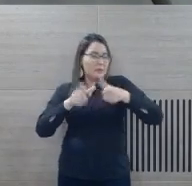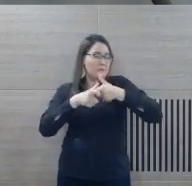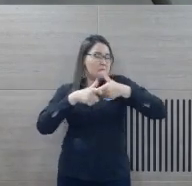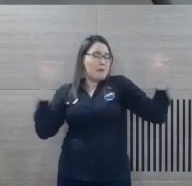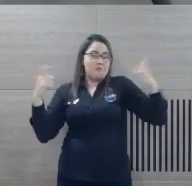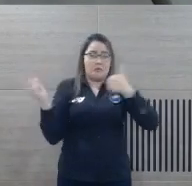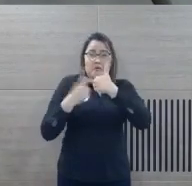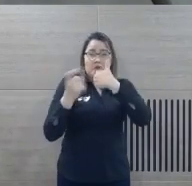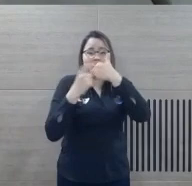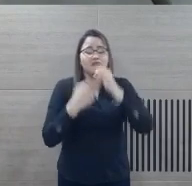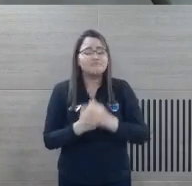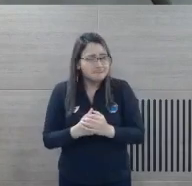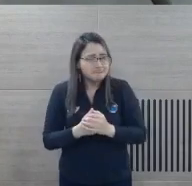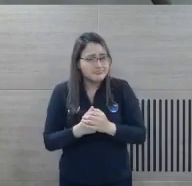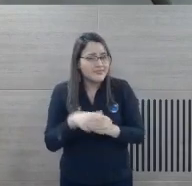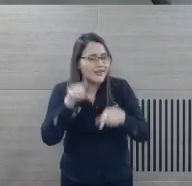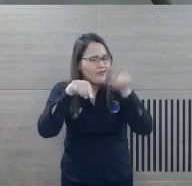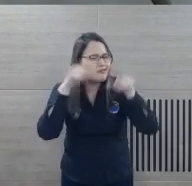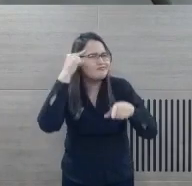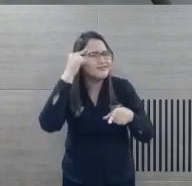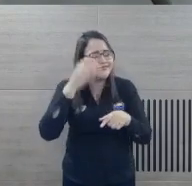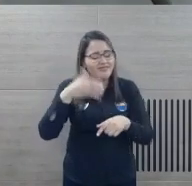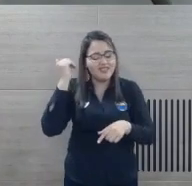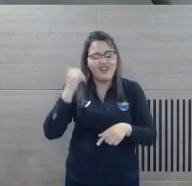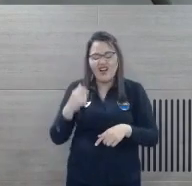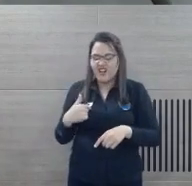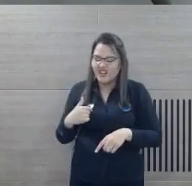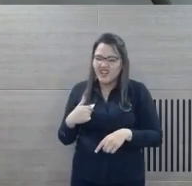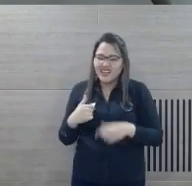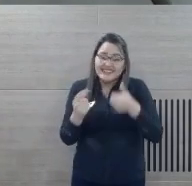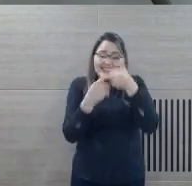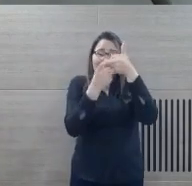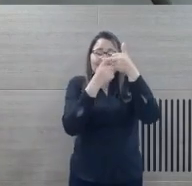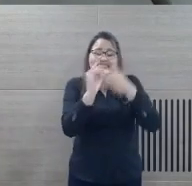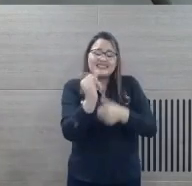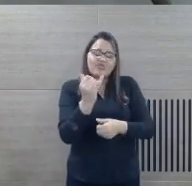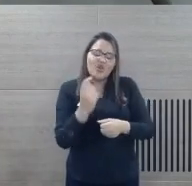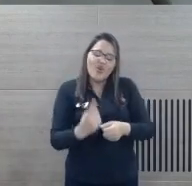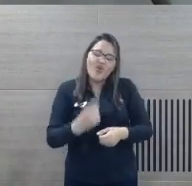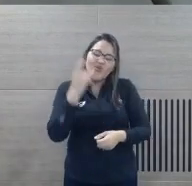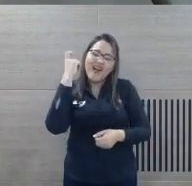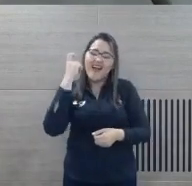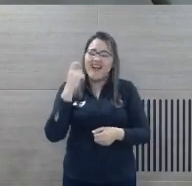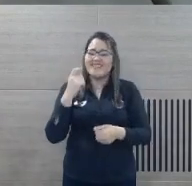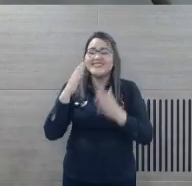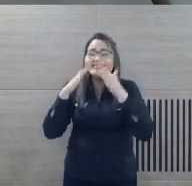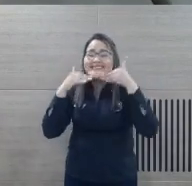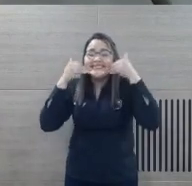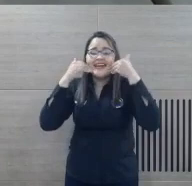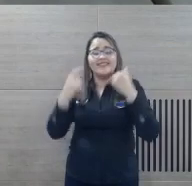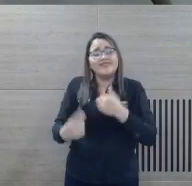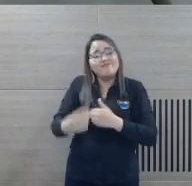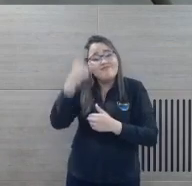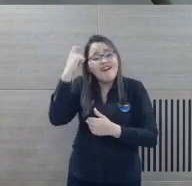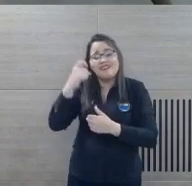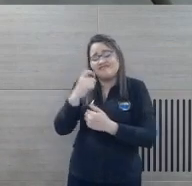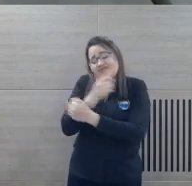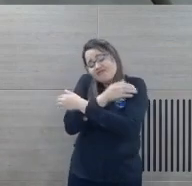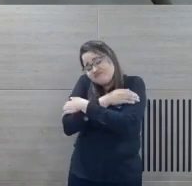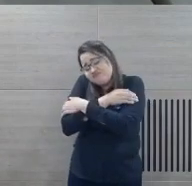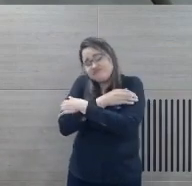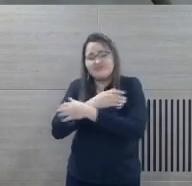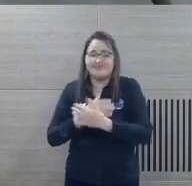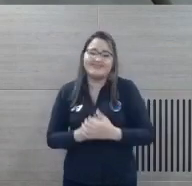1, 2 o medio abrazo sincero y una sonrisa verdadera, porque con esta máscara en la cara pareciera que todos somos iguales y no todos somos, y todos